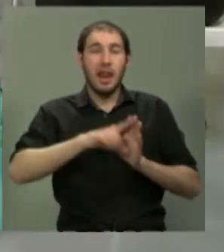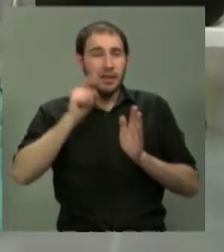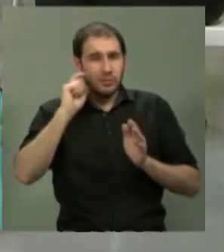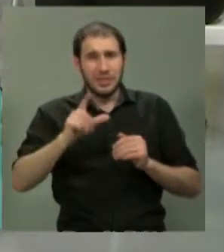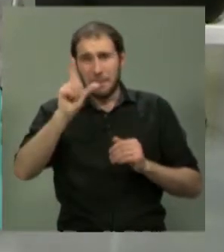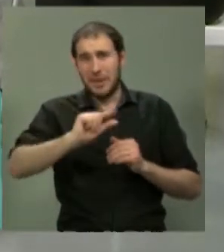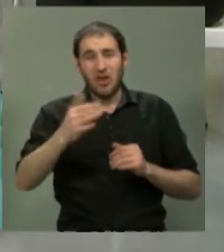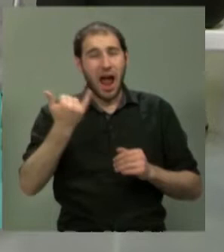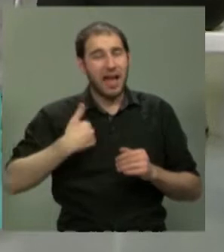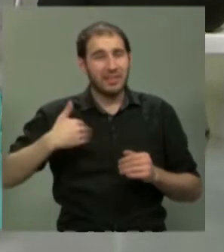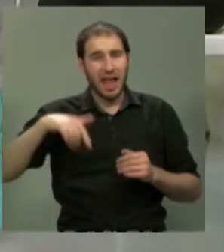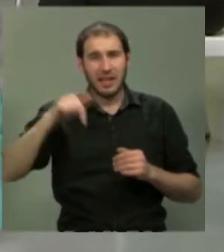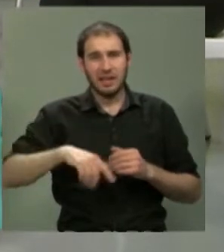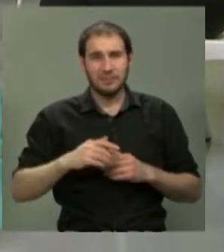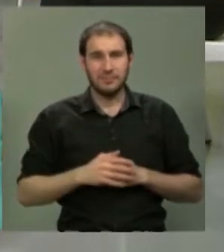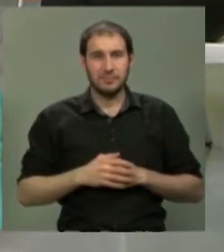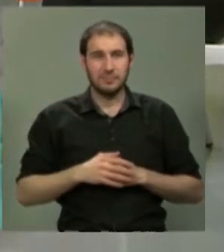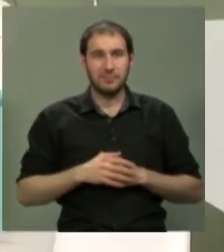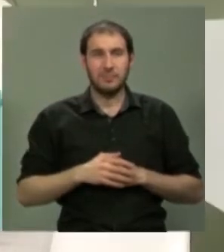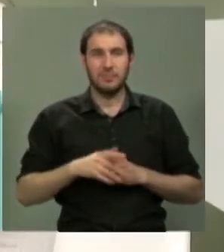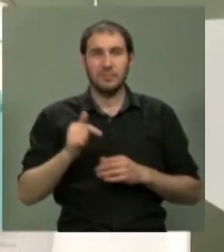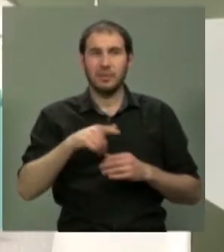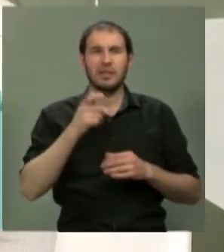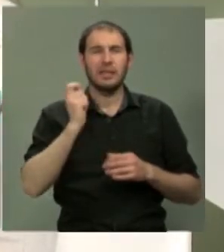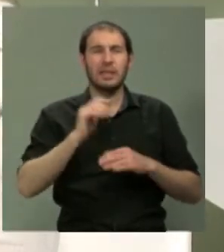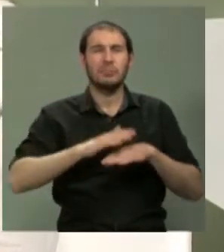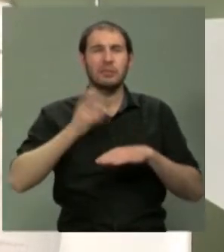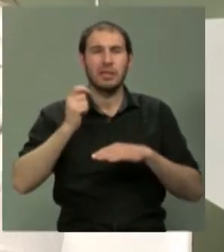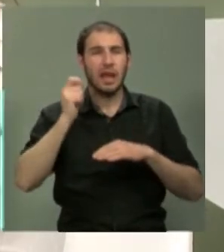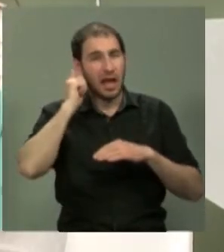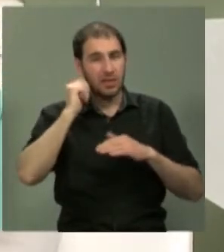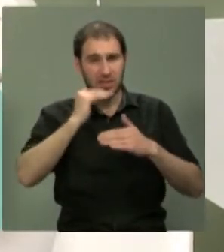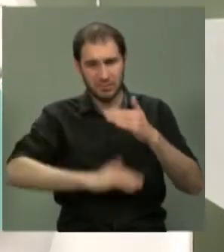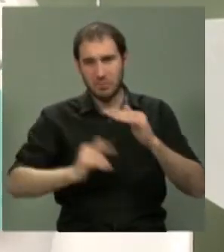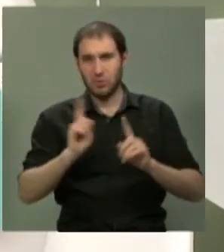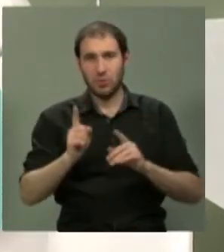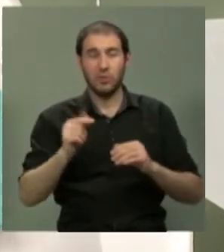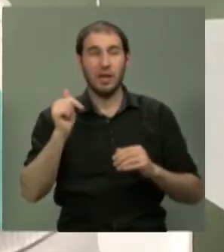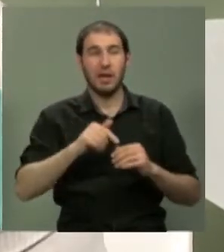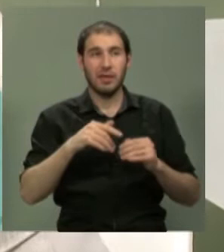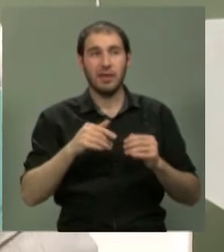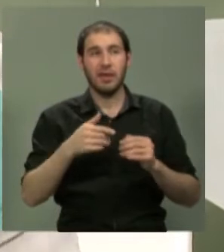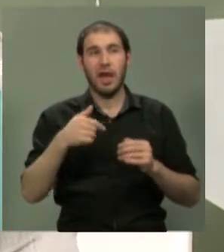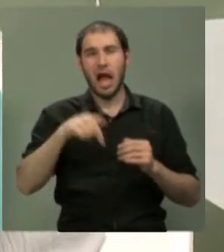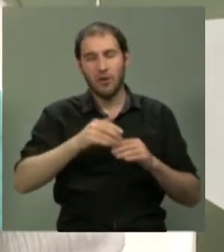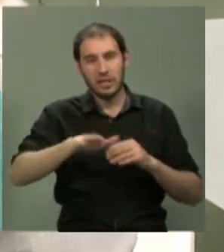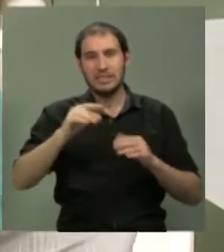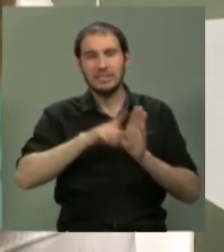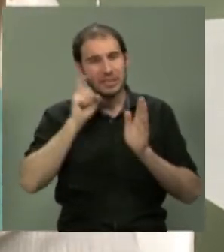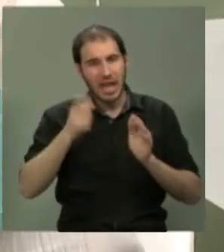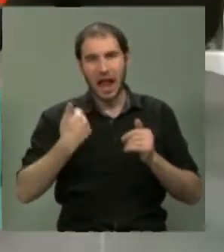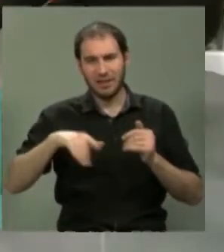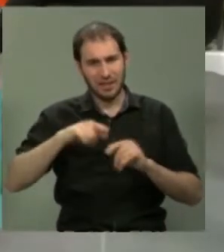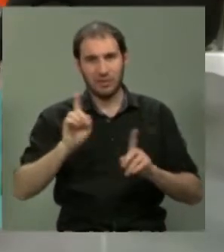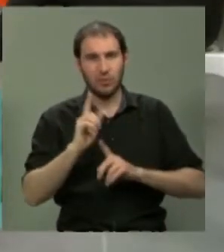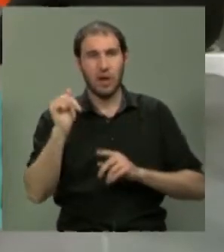cometen en la Argentina en este momento no la cometen los menores de edad. Los menores de edad no están generando hoy en día la inseguridad en la